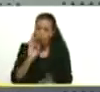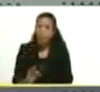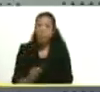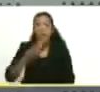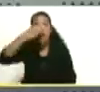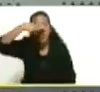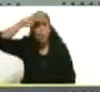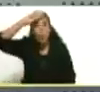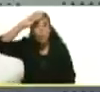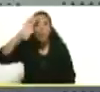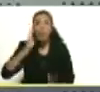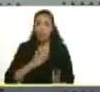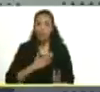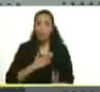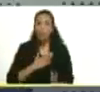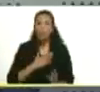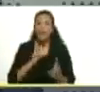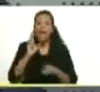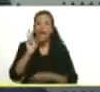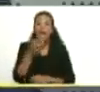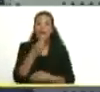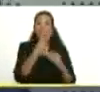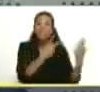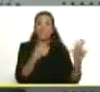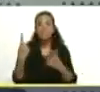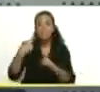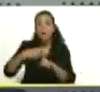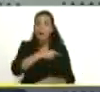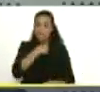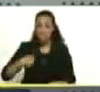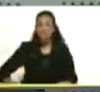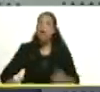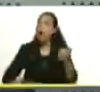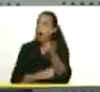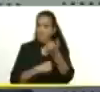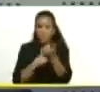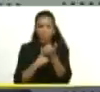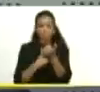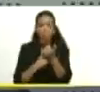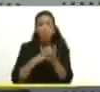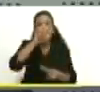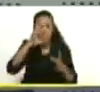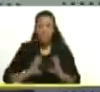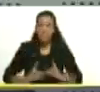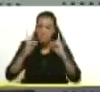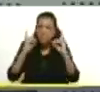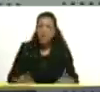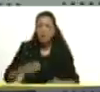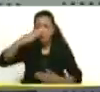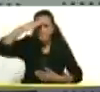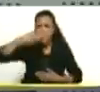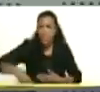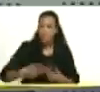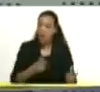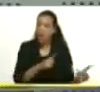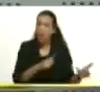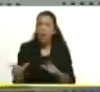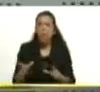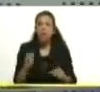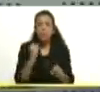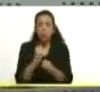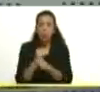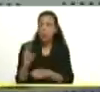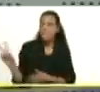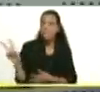Cuba y cuente el G77 Machina con el apoyo decidido, militante y activo de